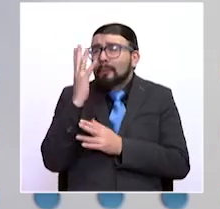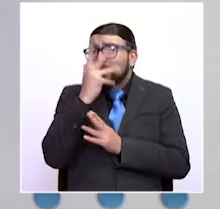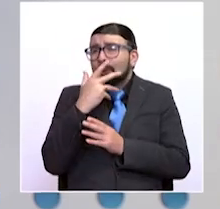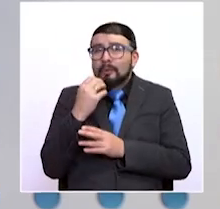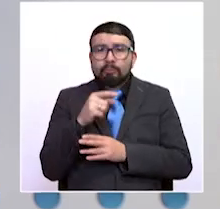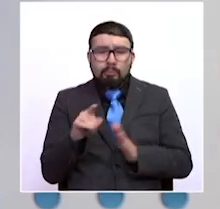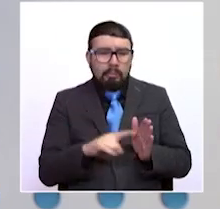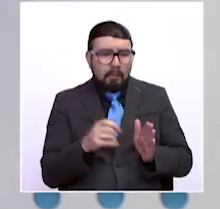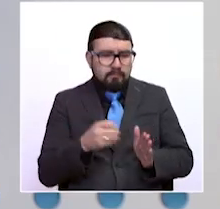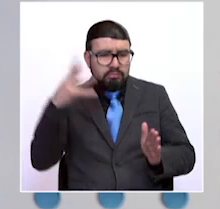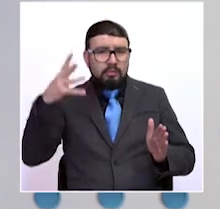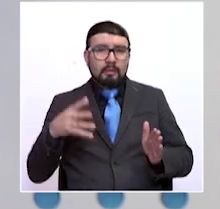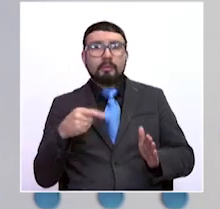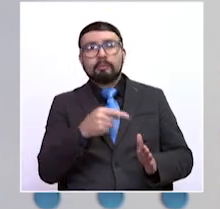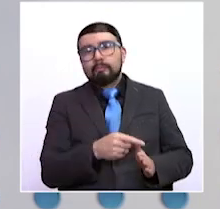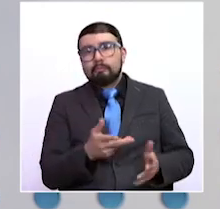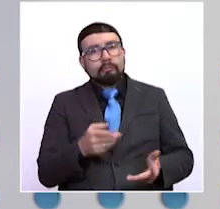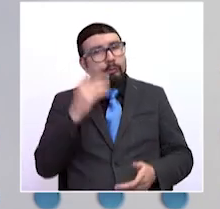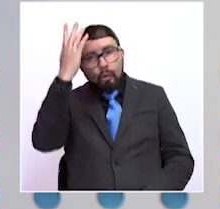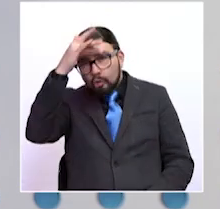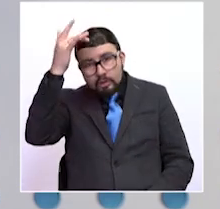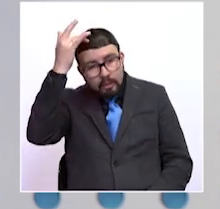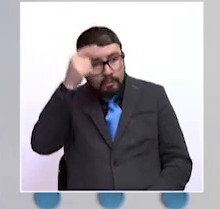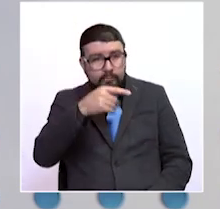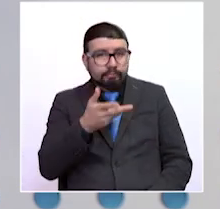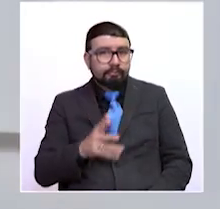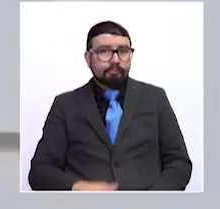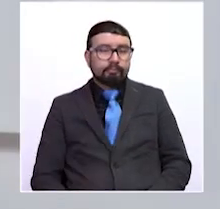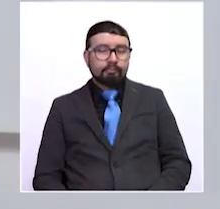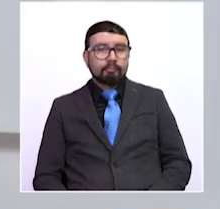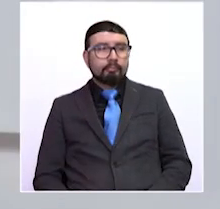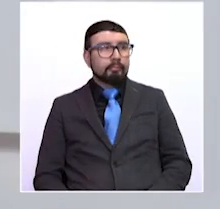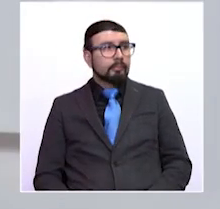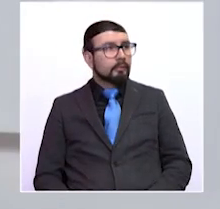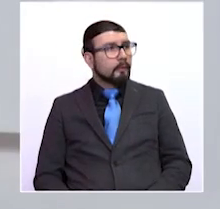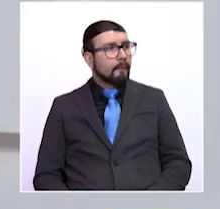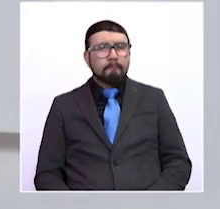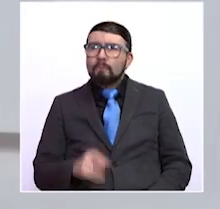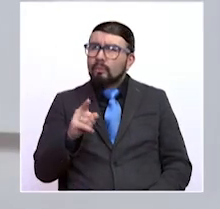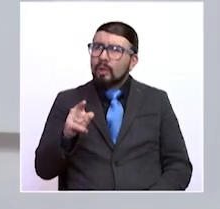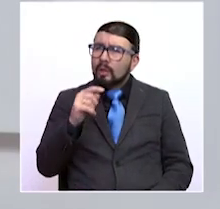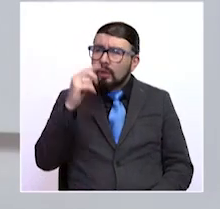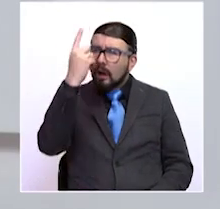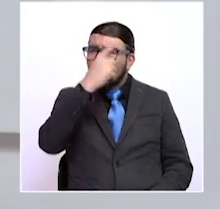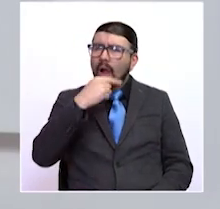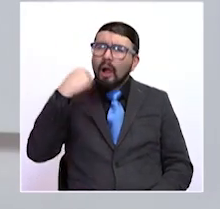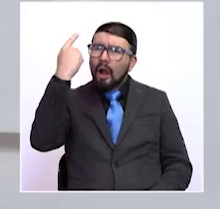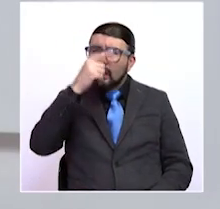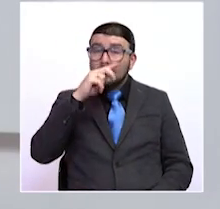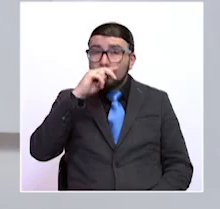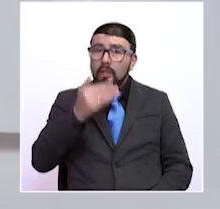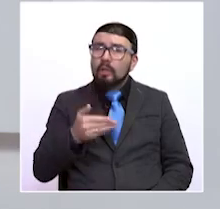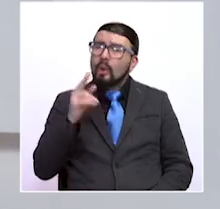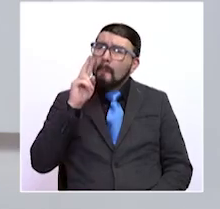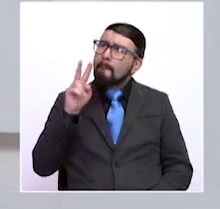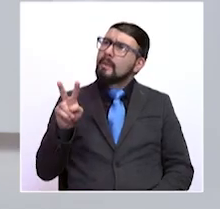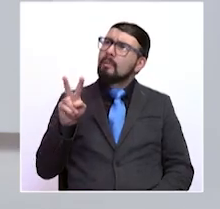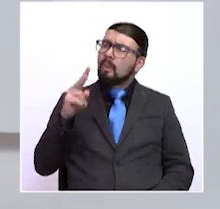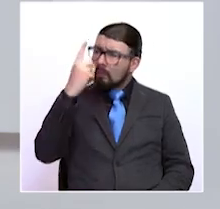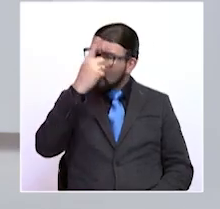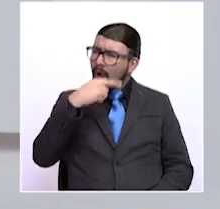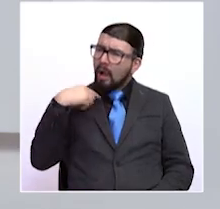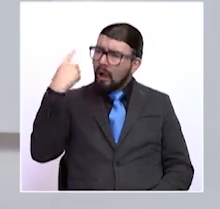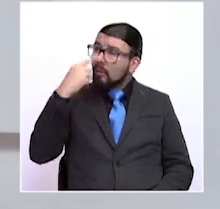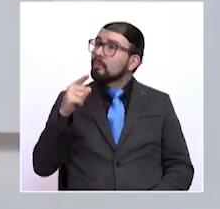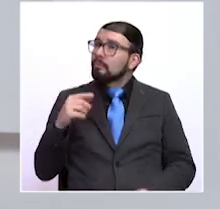causar esas consecuencias. Esa cara de ese niño que acabamos de ver, ¿qué hacen ustedes